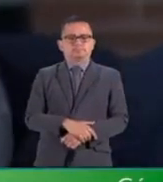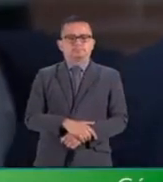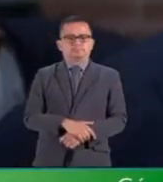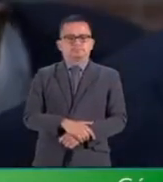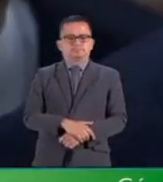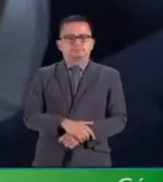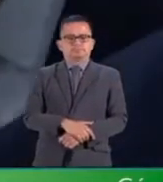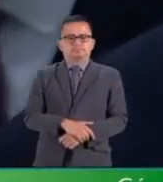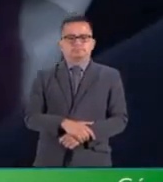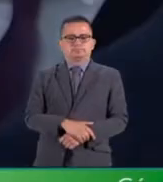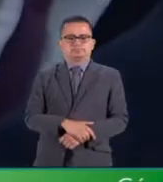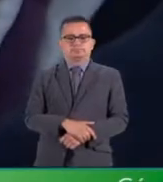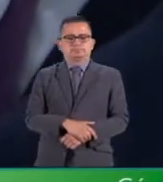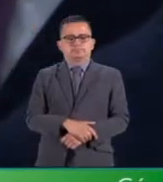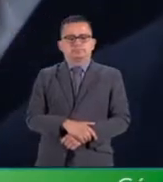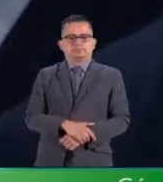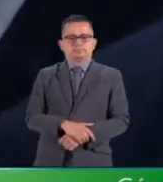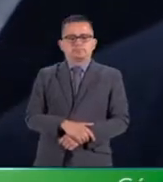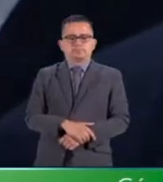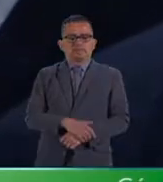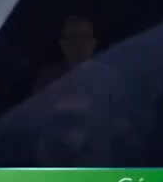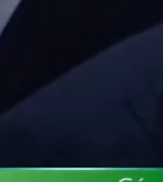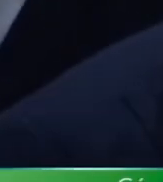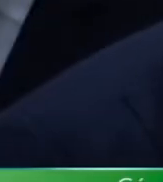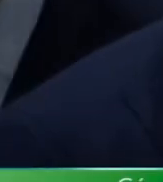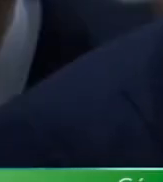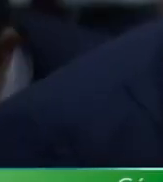abogados de excelencia, jueces brillantes.